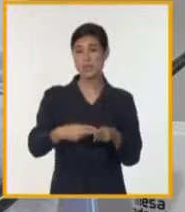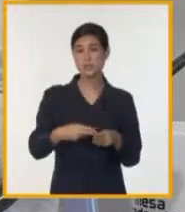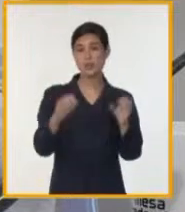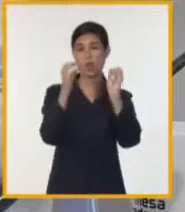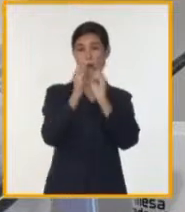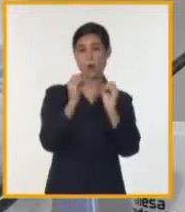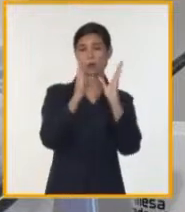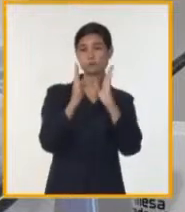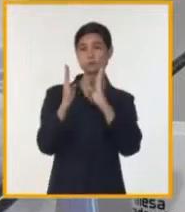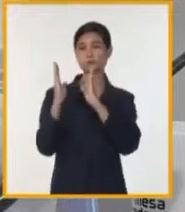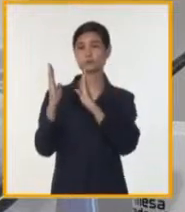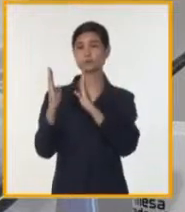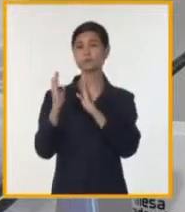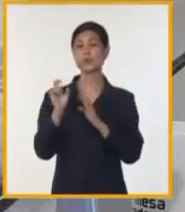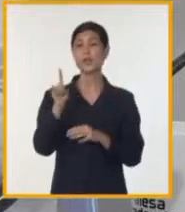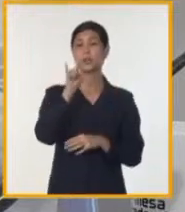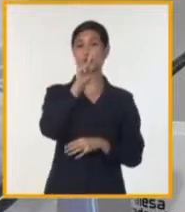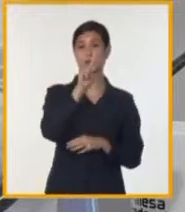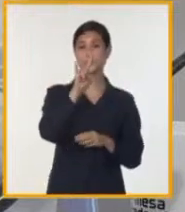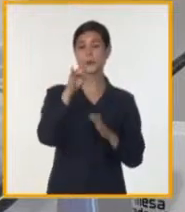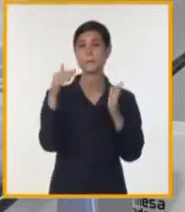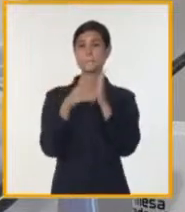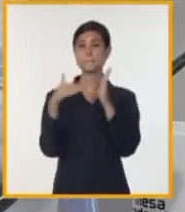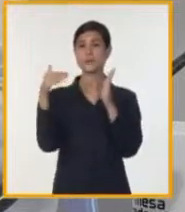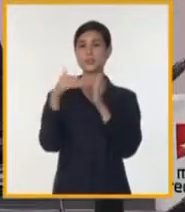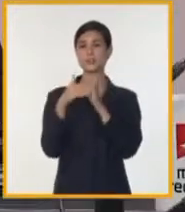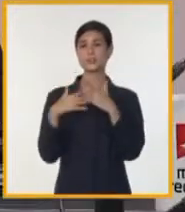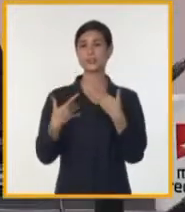de 9 millones de toneladas que se transportan.